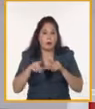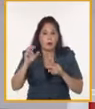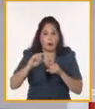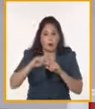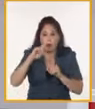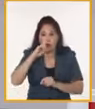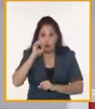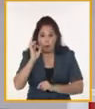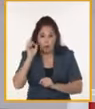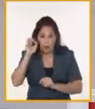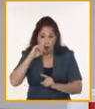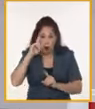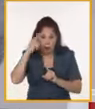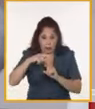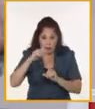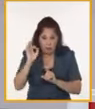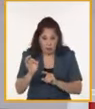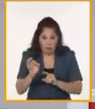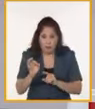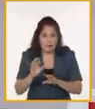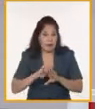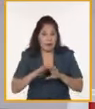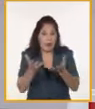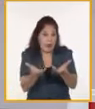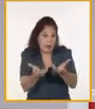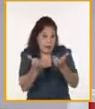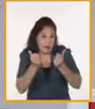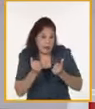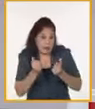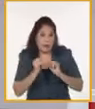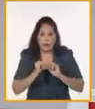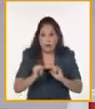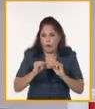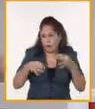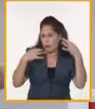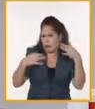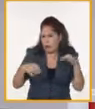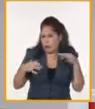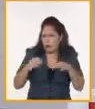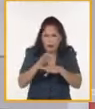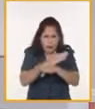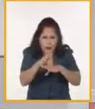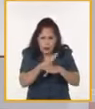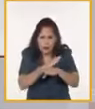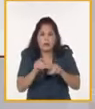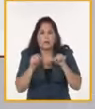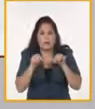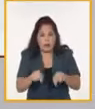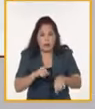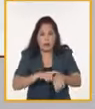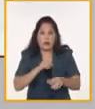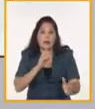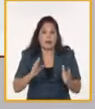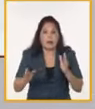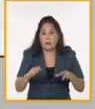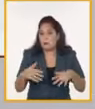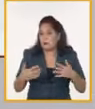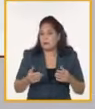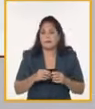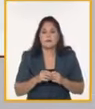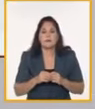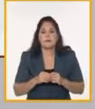el el el proceso que después de recibido toda esa documentación tiene este este tiempo para eh